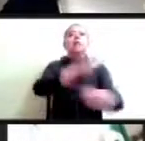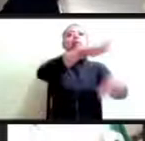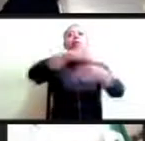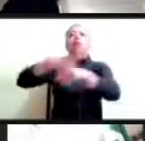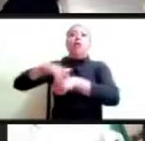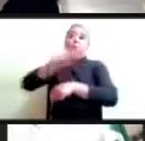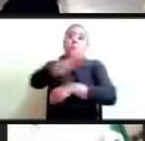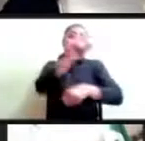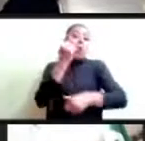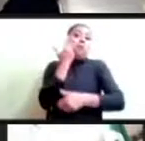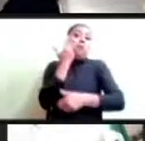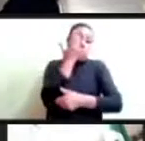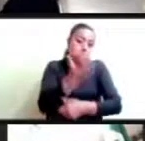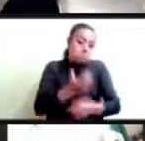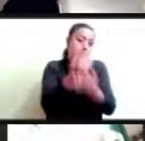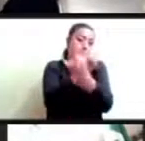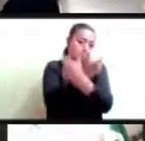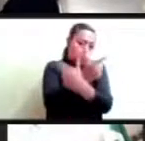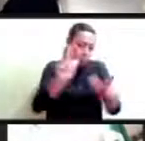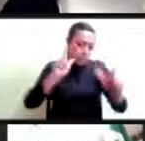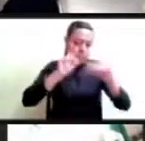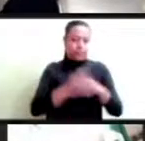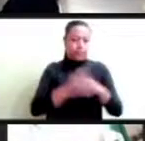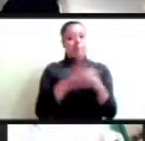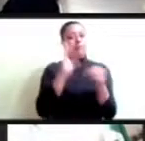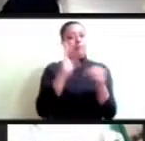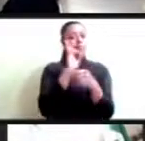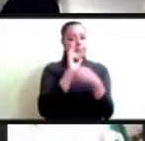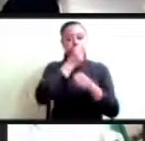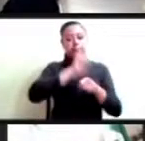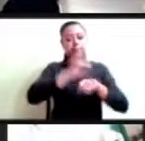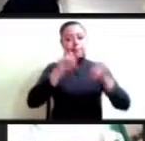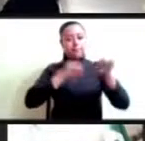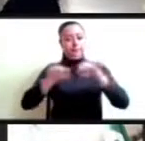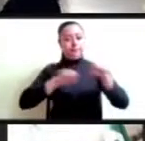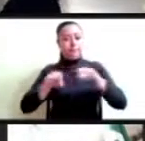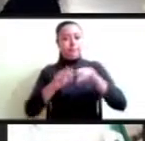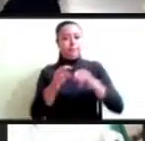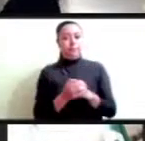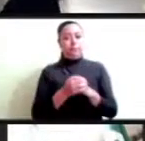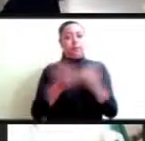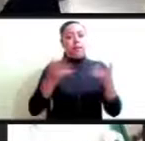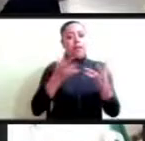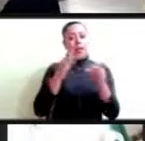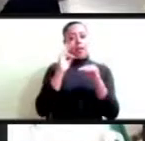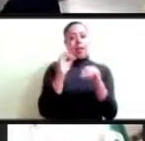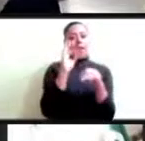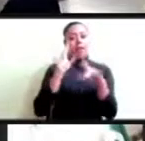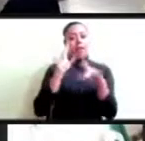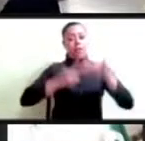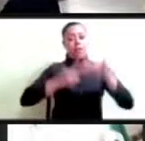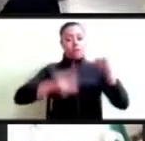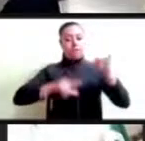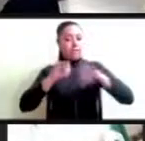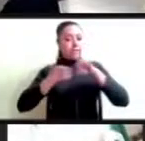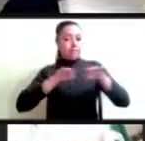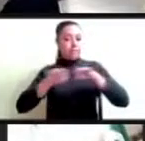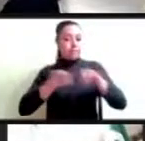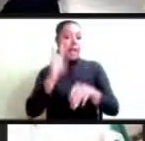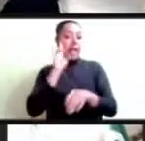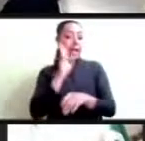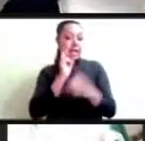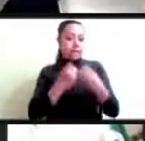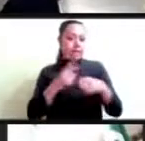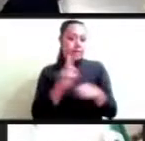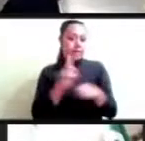posibilidad de que la Secretaría del Trabajo realice ferias del trabajo, ferias. Vamos a ver la posibilidad. Pues